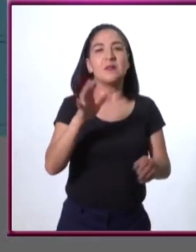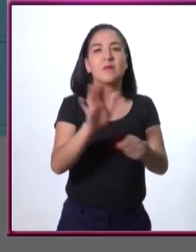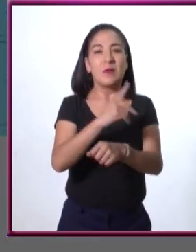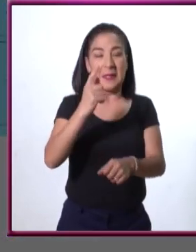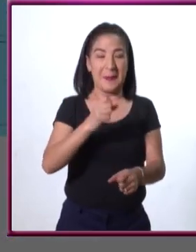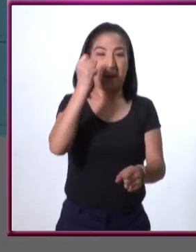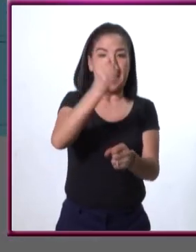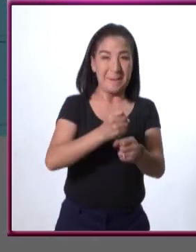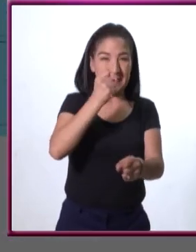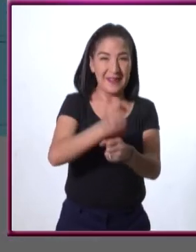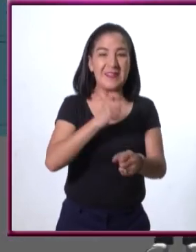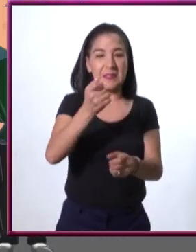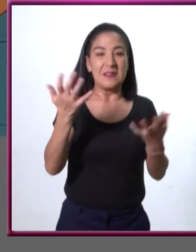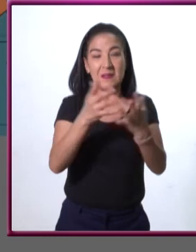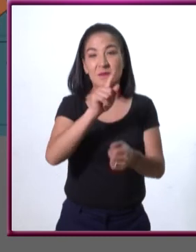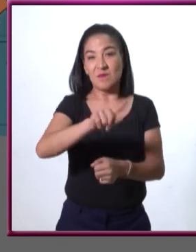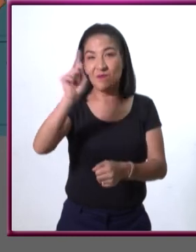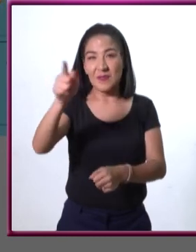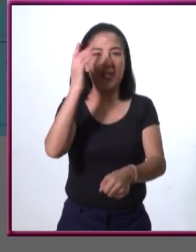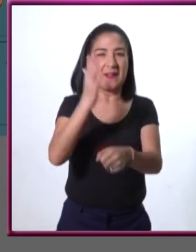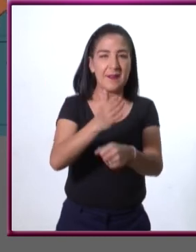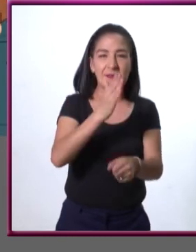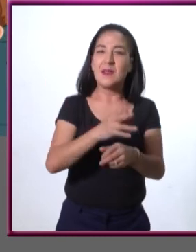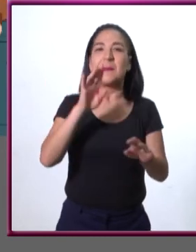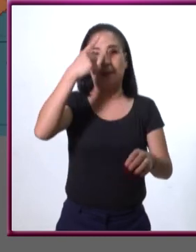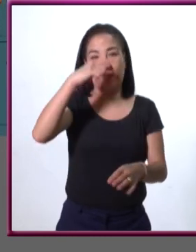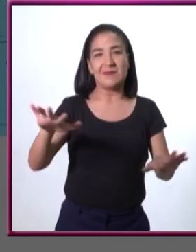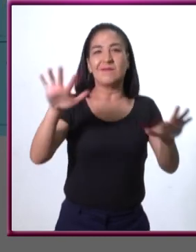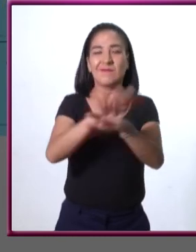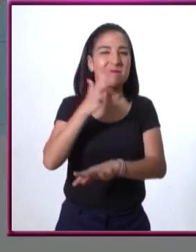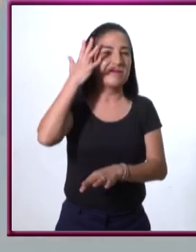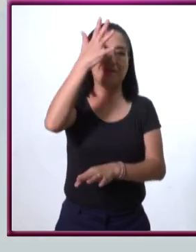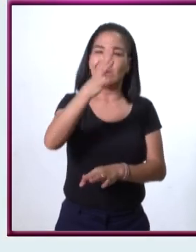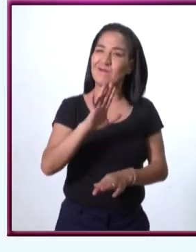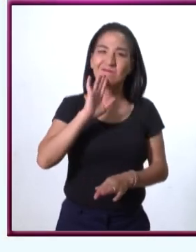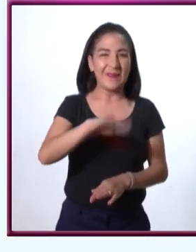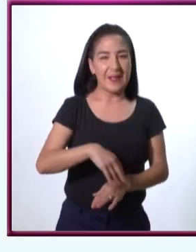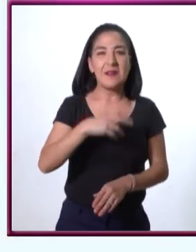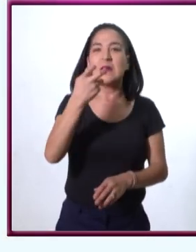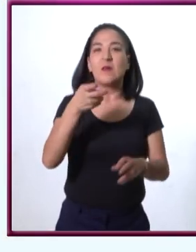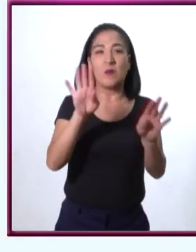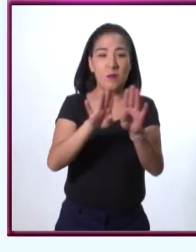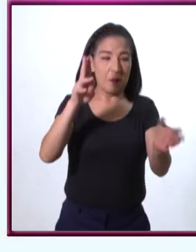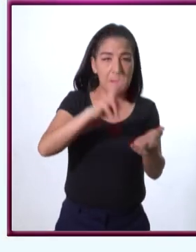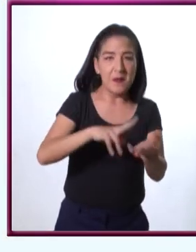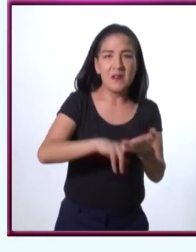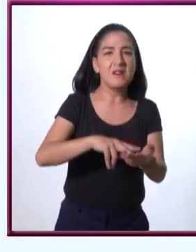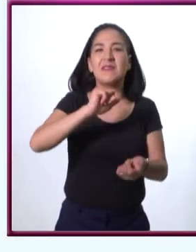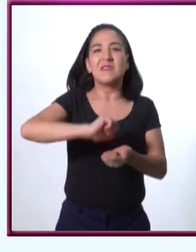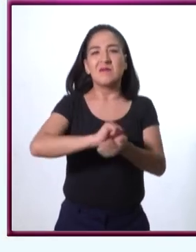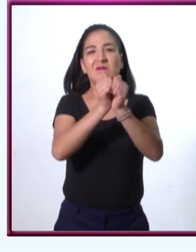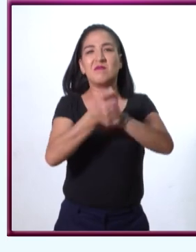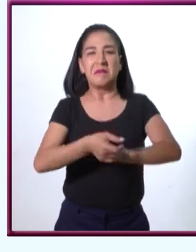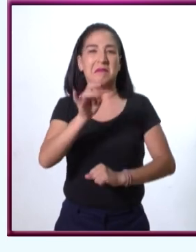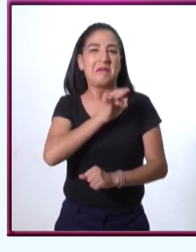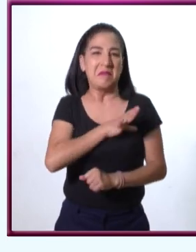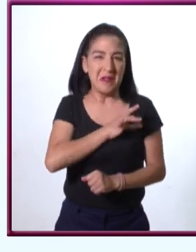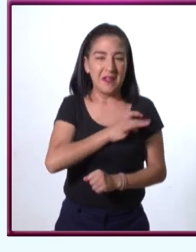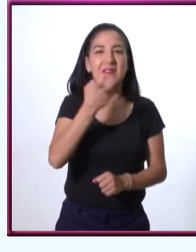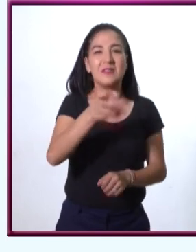que la práctica del castigo no es útil para cambiar conductas a largo plazo. No inculca valores, sino miedo a las represalias,